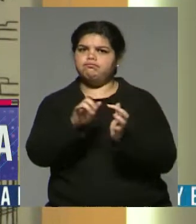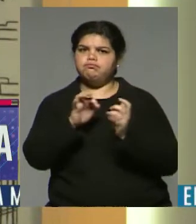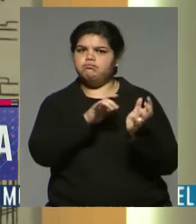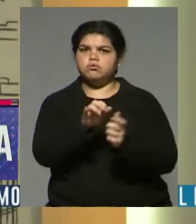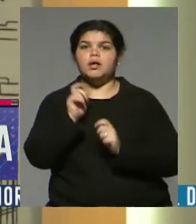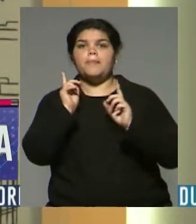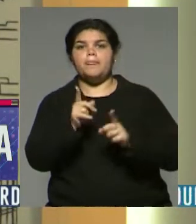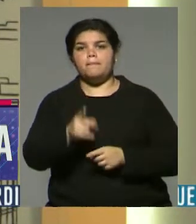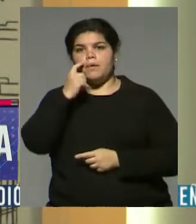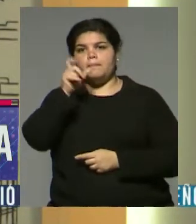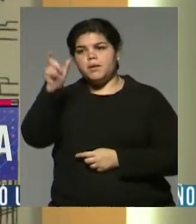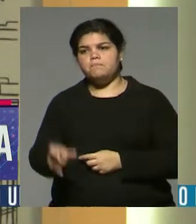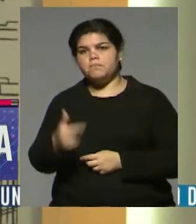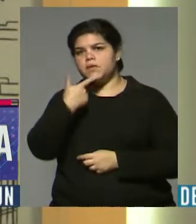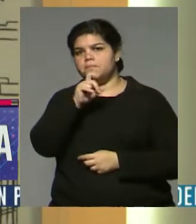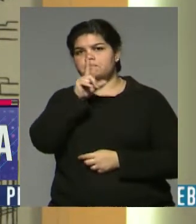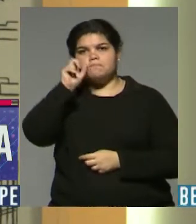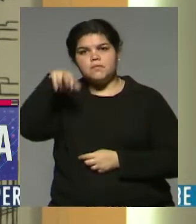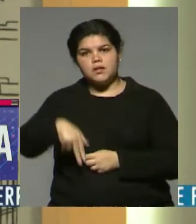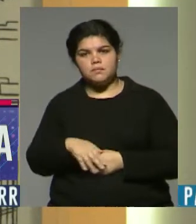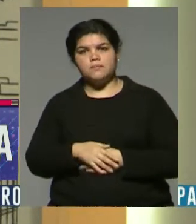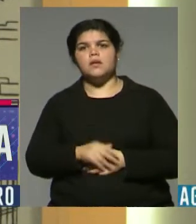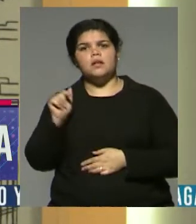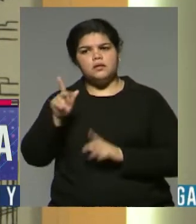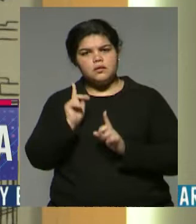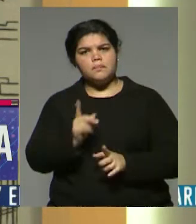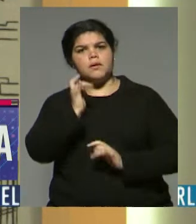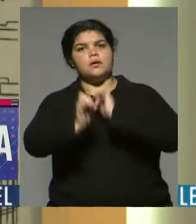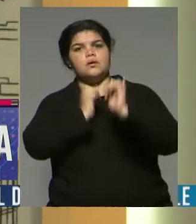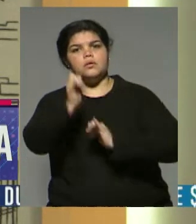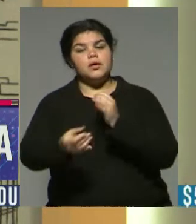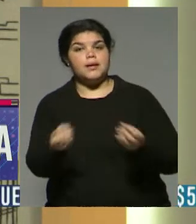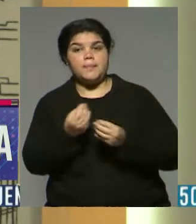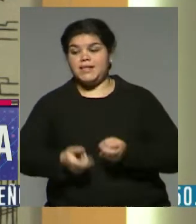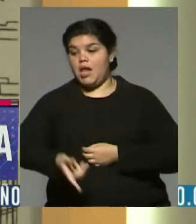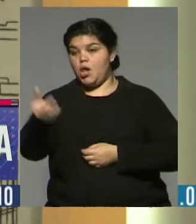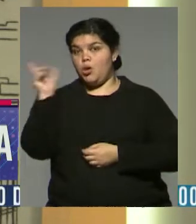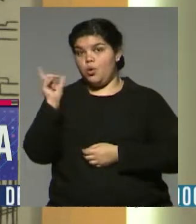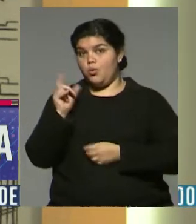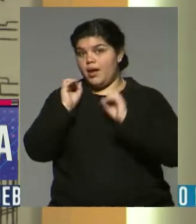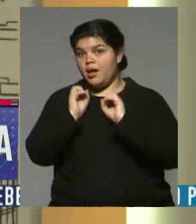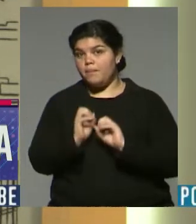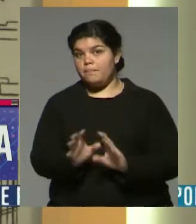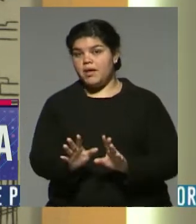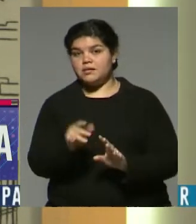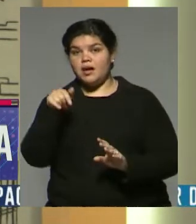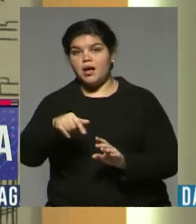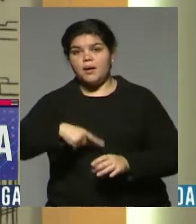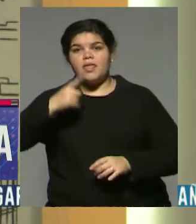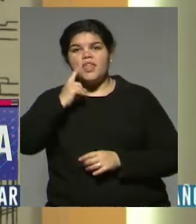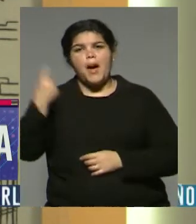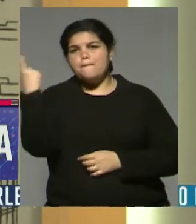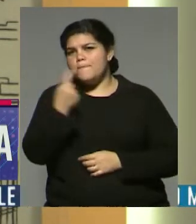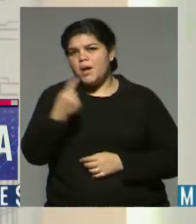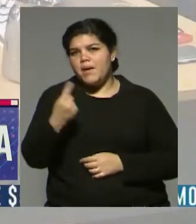respecto a Petean Pocovi y para repasar un poco lo que ha sido desde este lunes, que fue cuando empezó. El primer día, ¿no?,